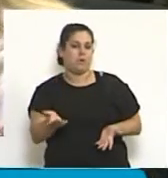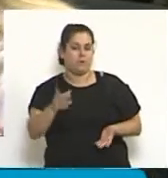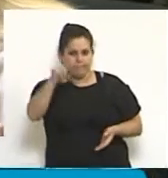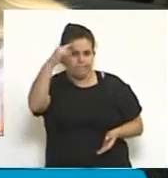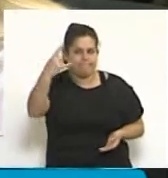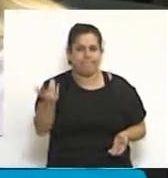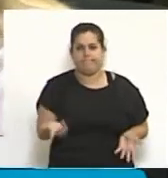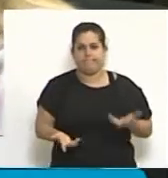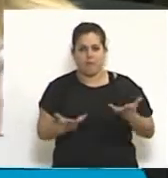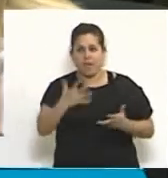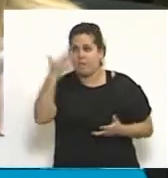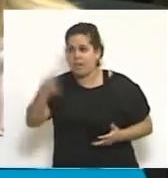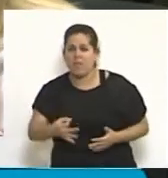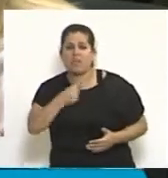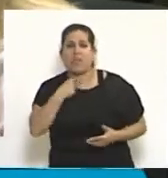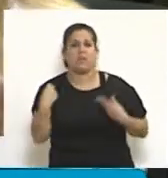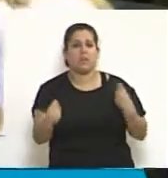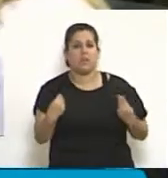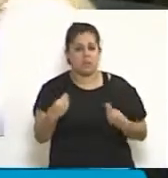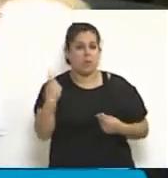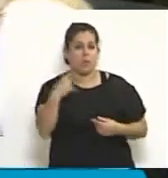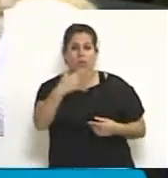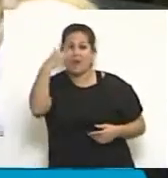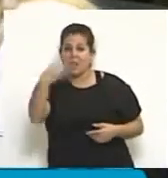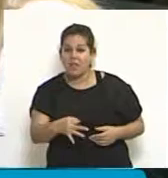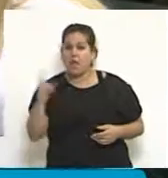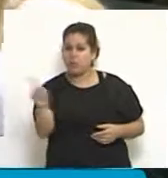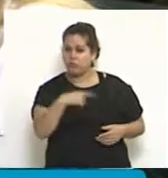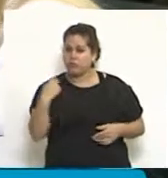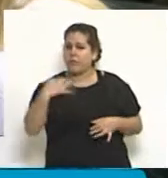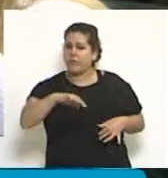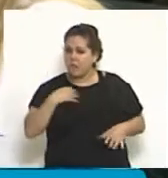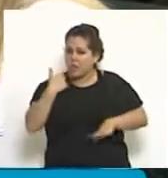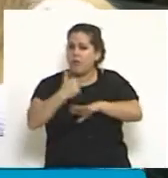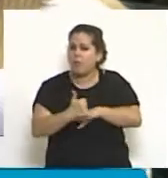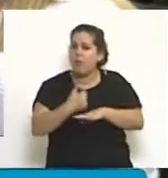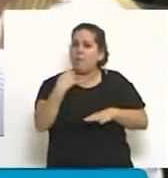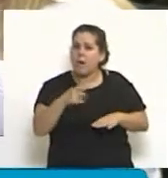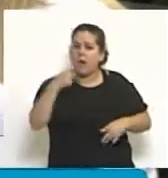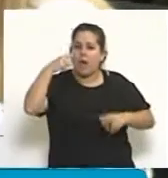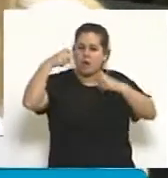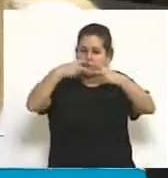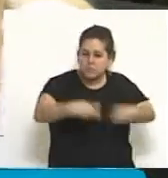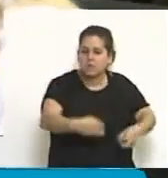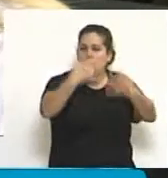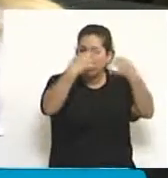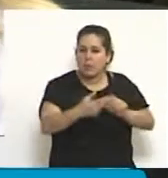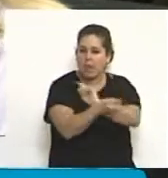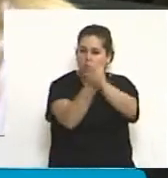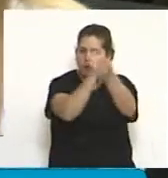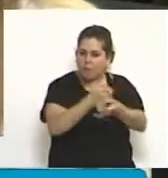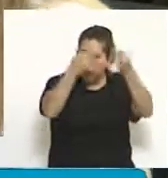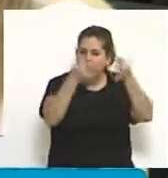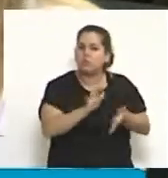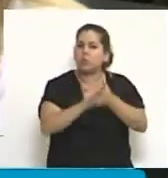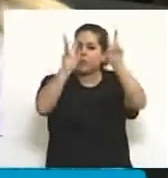de mención. ¿Cuál es la verdadera intención si en realidad donde deberíamos estar apuntando y profundizando en una reforma de este tipo, que es sobre la